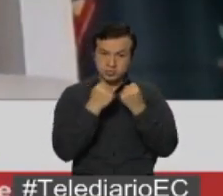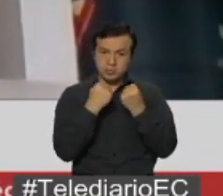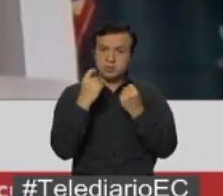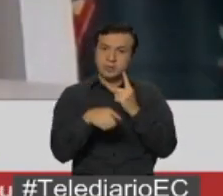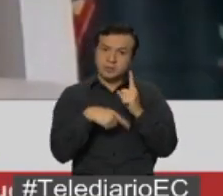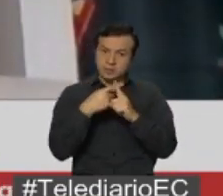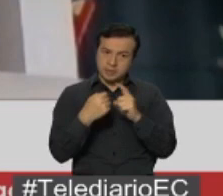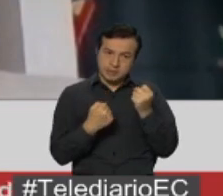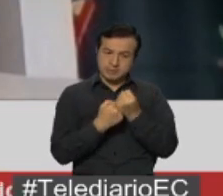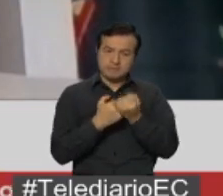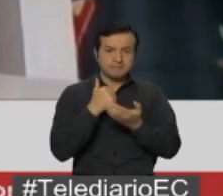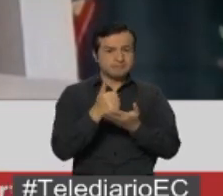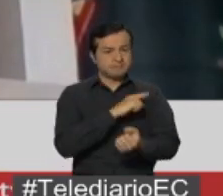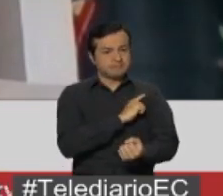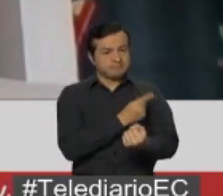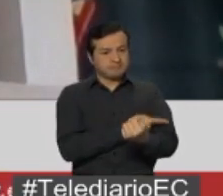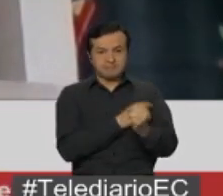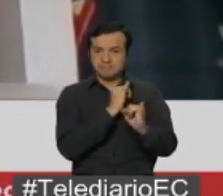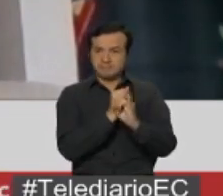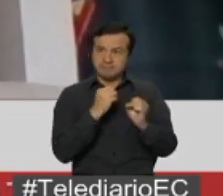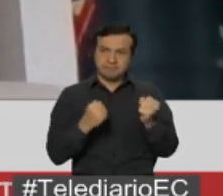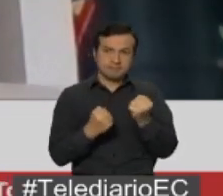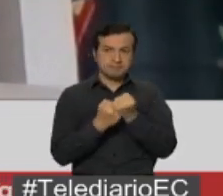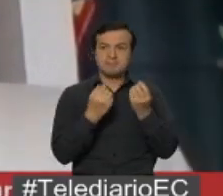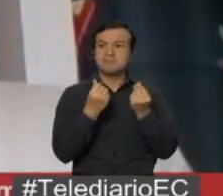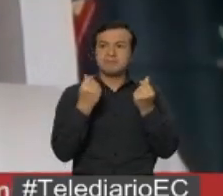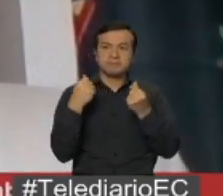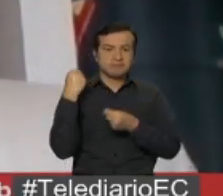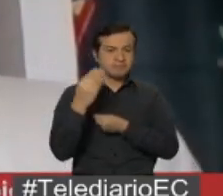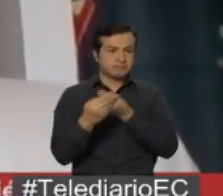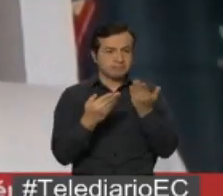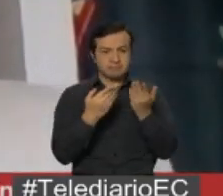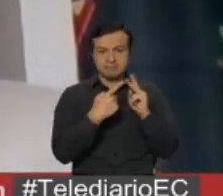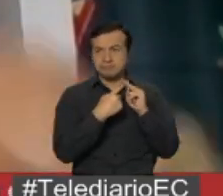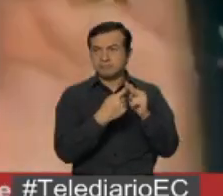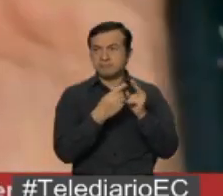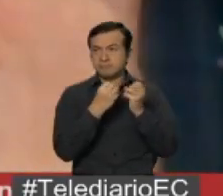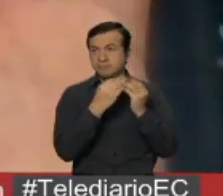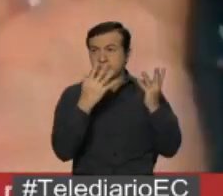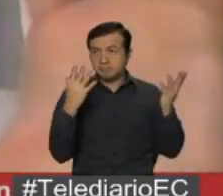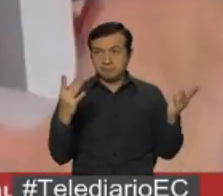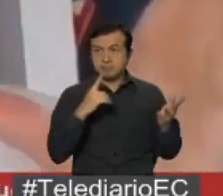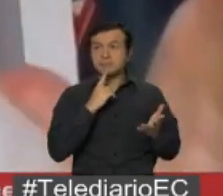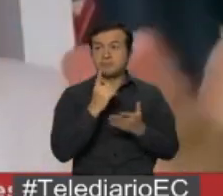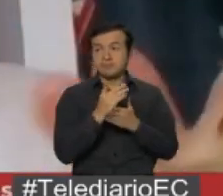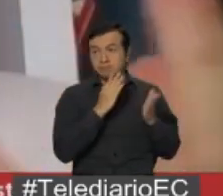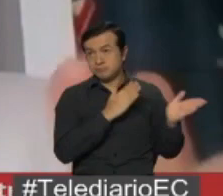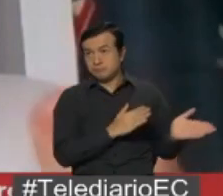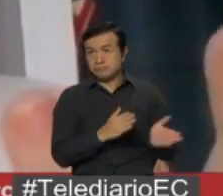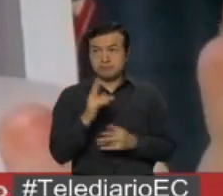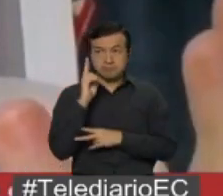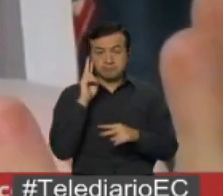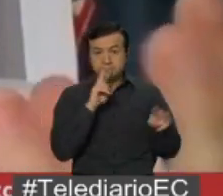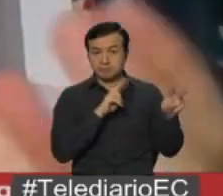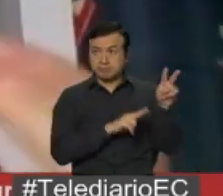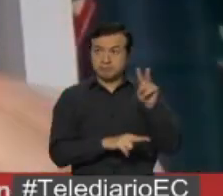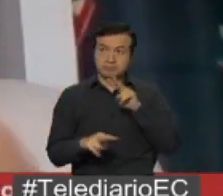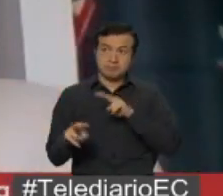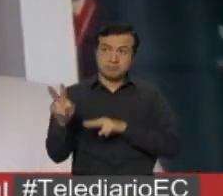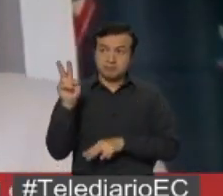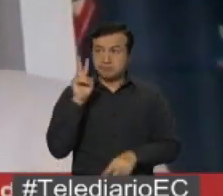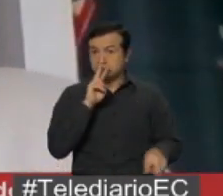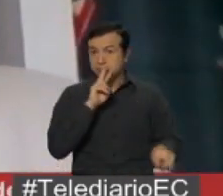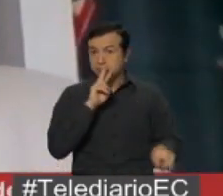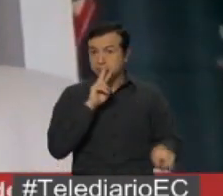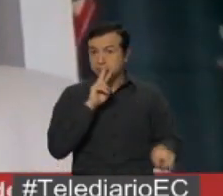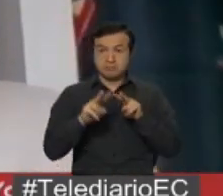además la fortaleza de las instituciones que montó esta columna que por supuesto se está analizando de manera distinta en